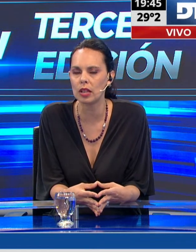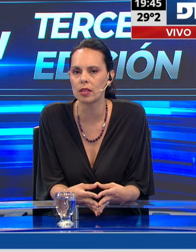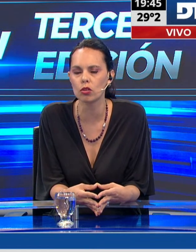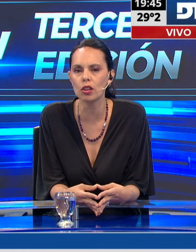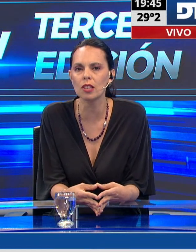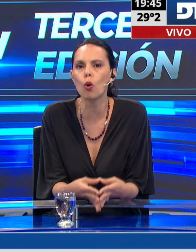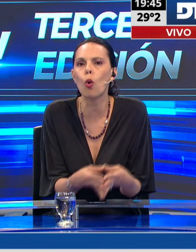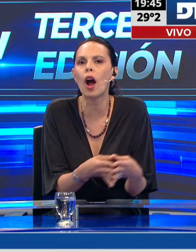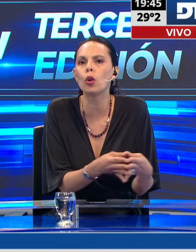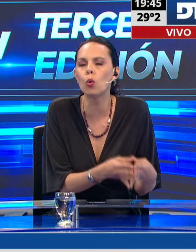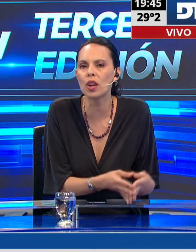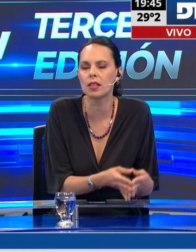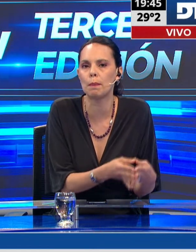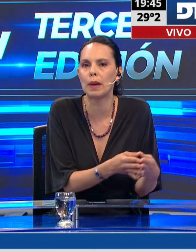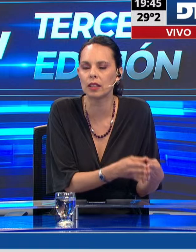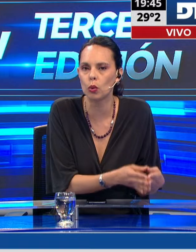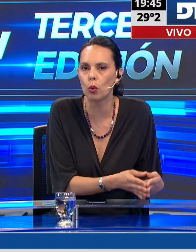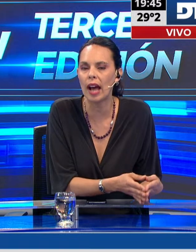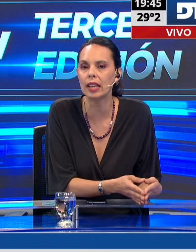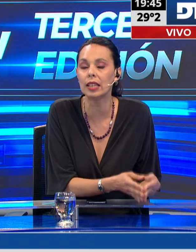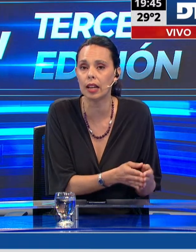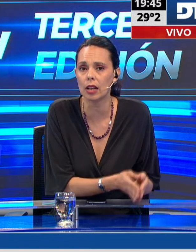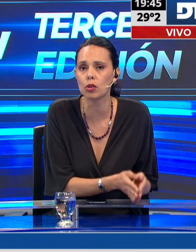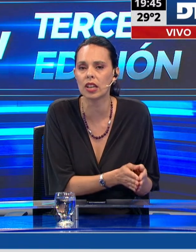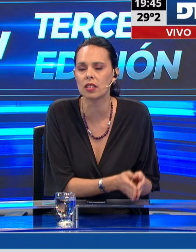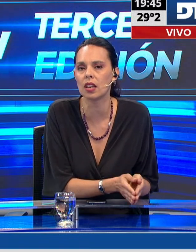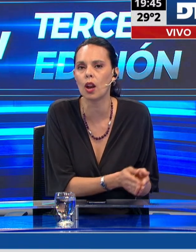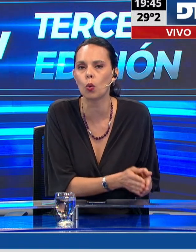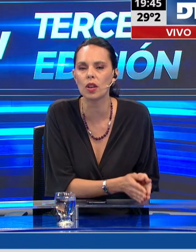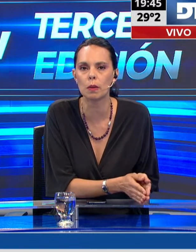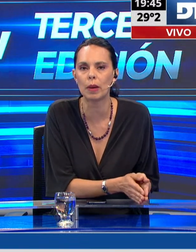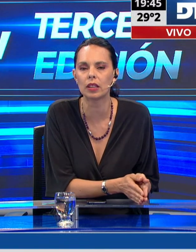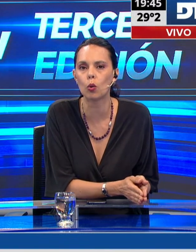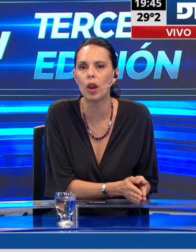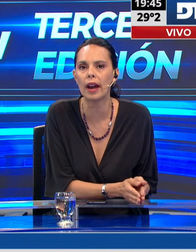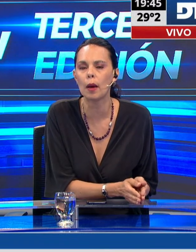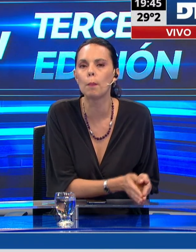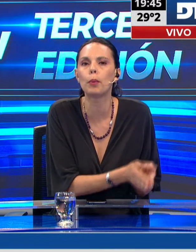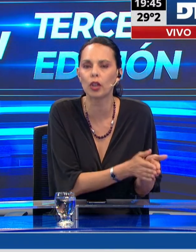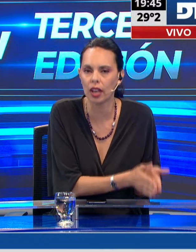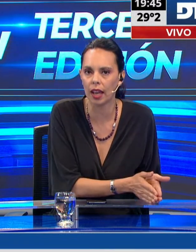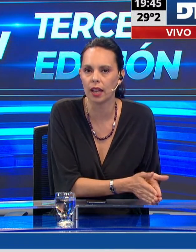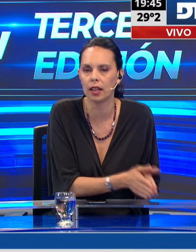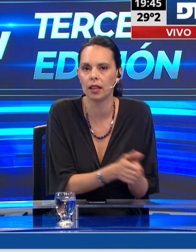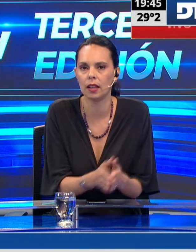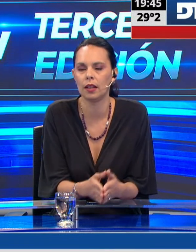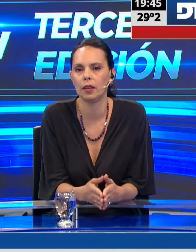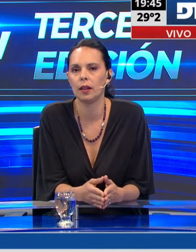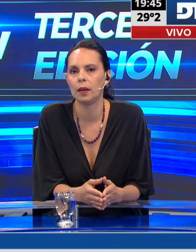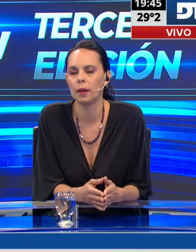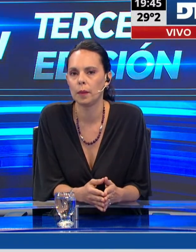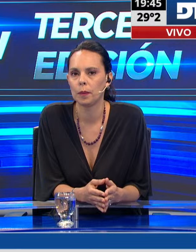de movilizaciones o a algunas en particular? Y en caso de que sean algunas en particular, ¿por qué?